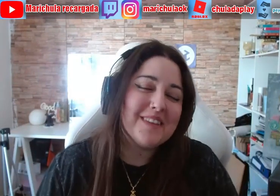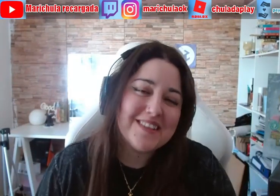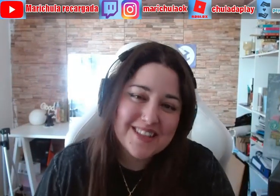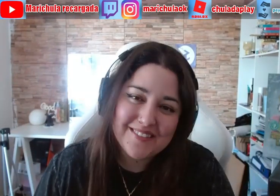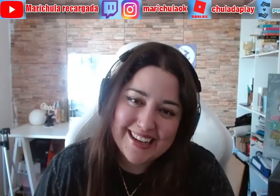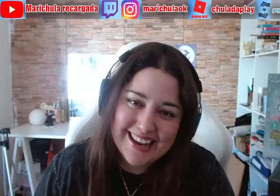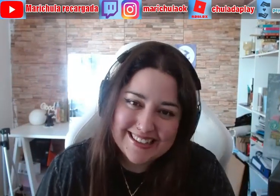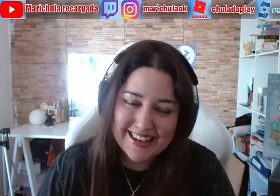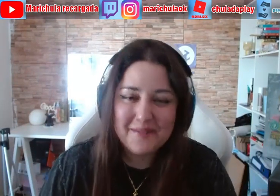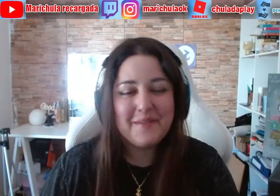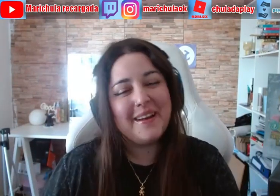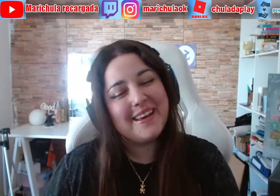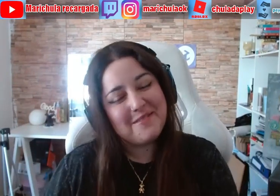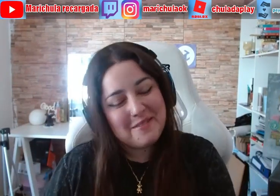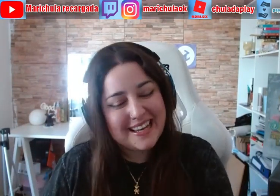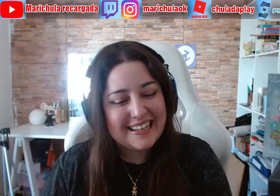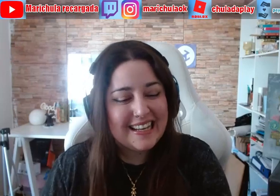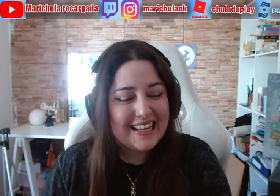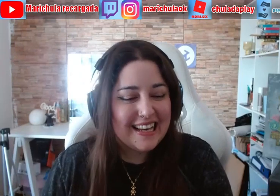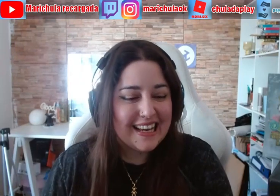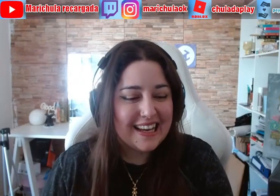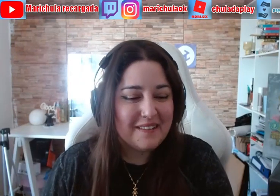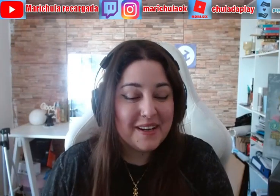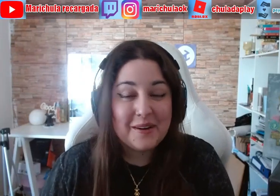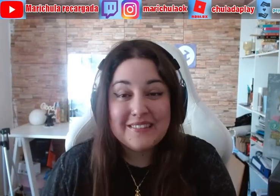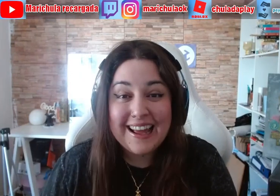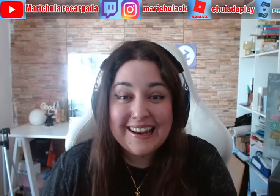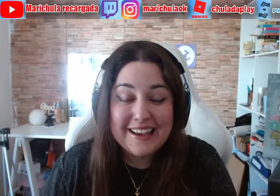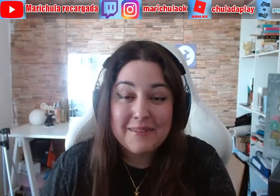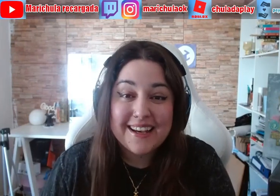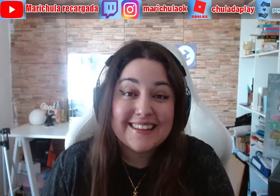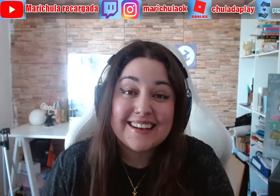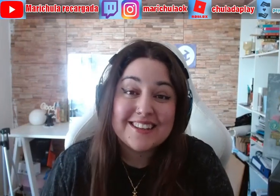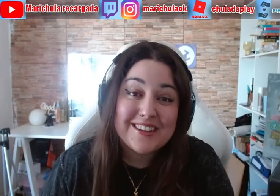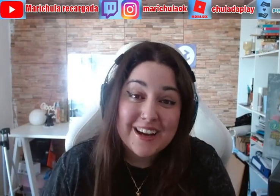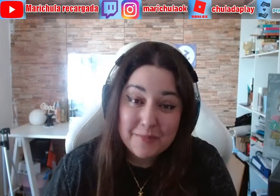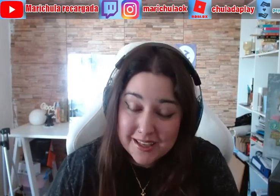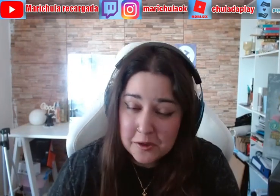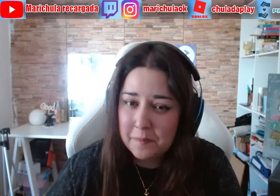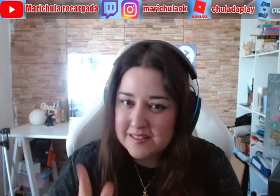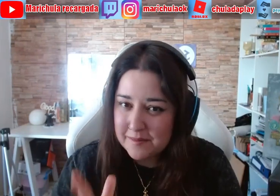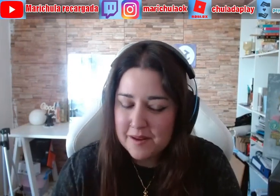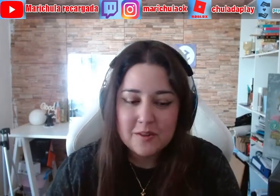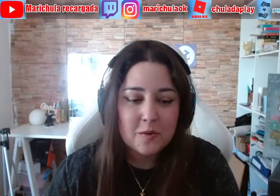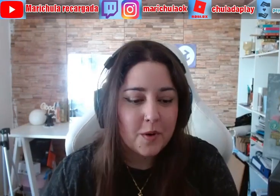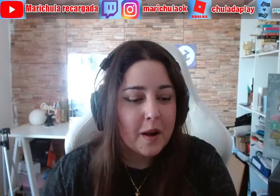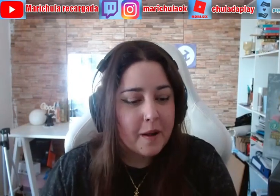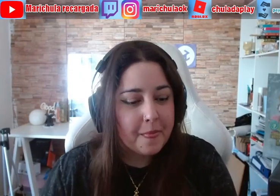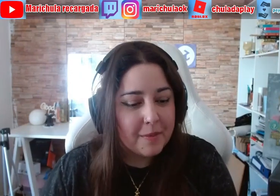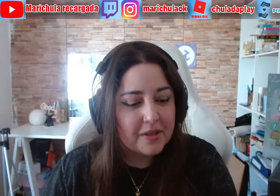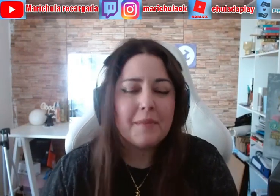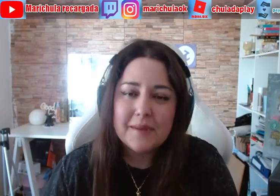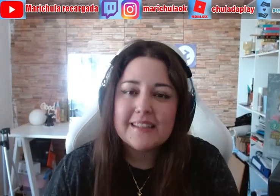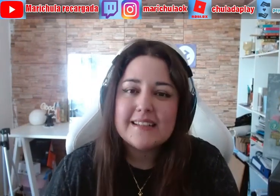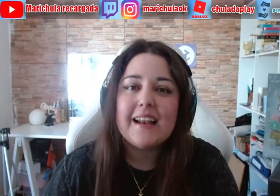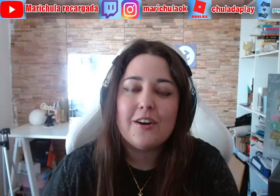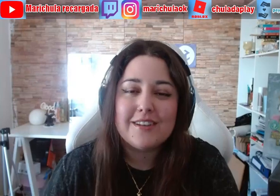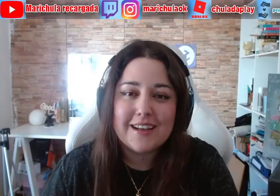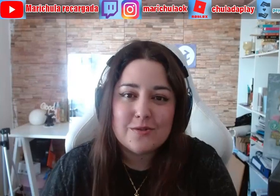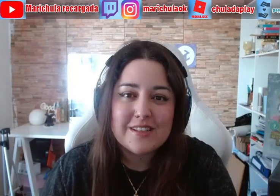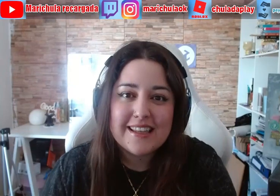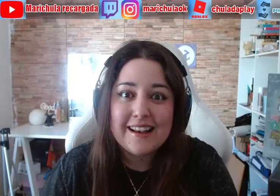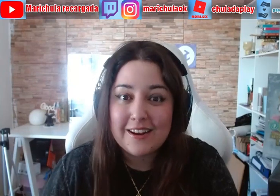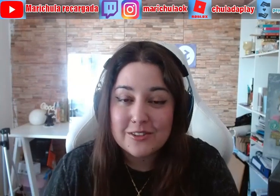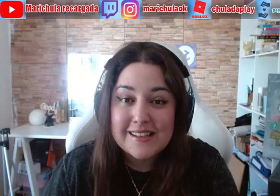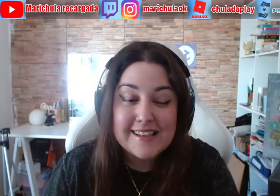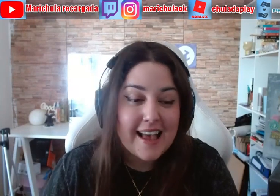sean bienvenidos a mi canal si es la primera vez que me ven. Bueno, contarles que me encanta reaccionar a México, principalmente humor, pero también me interesan las cosas